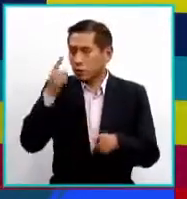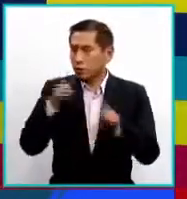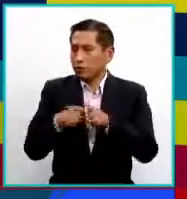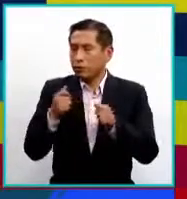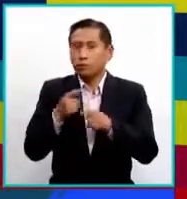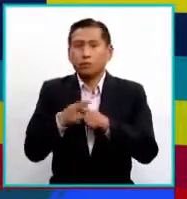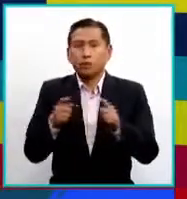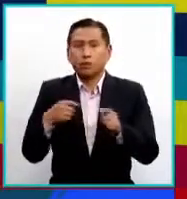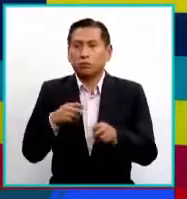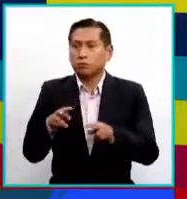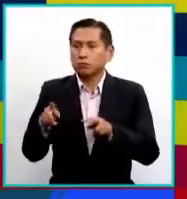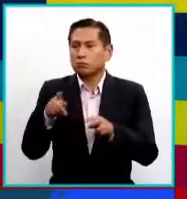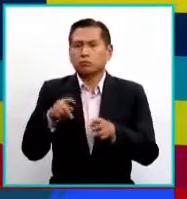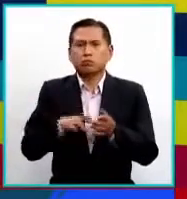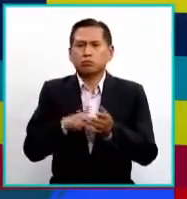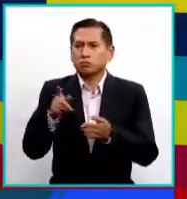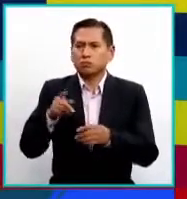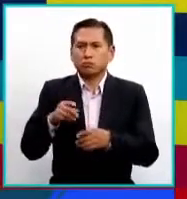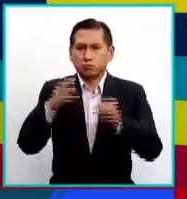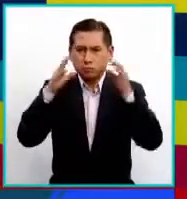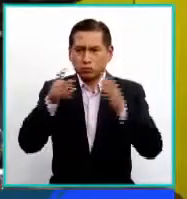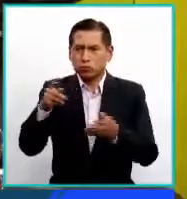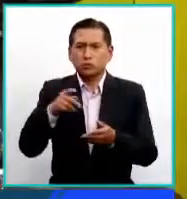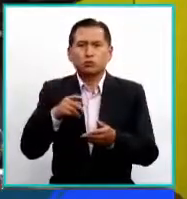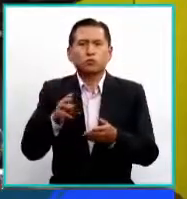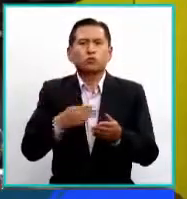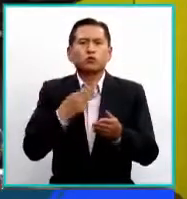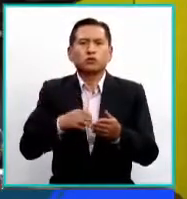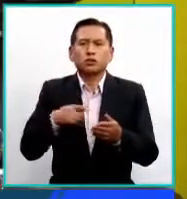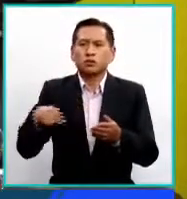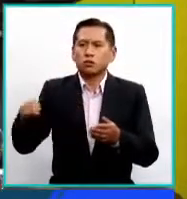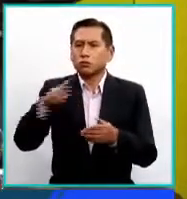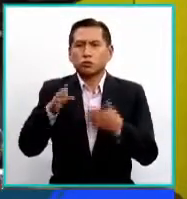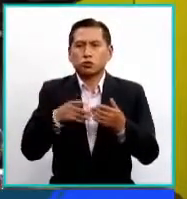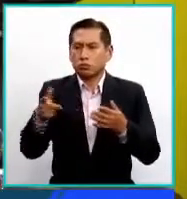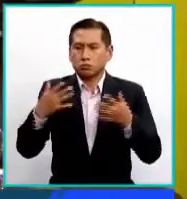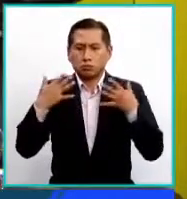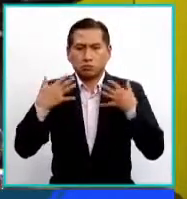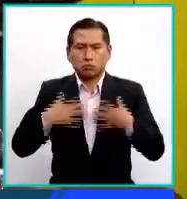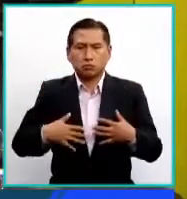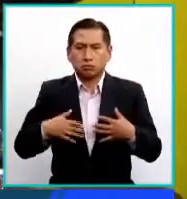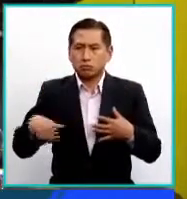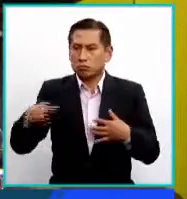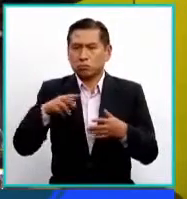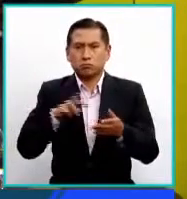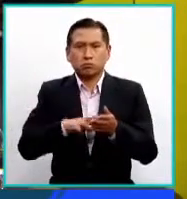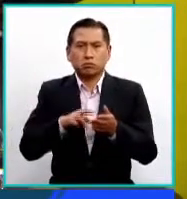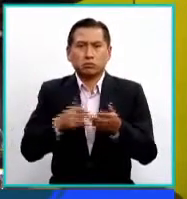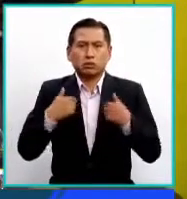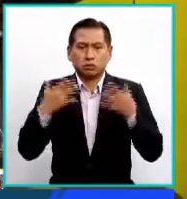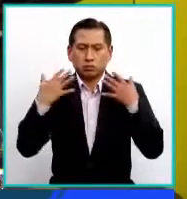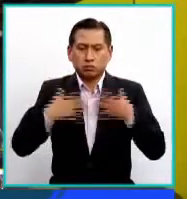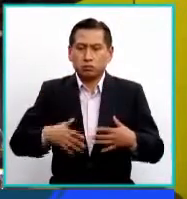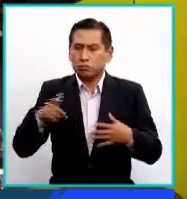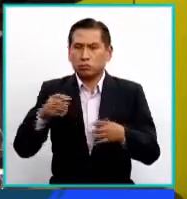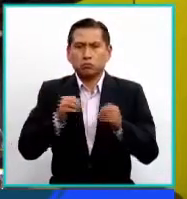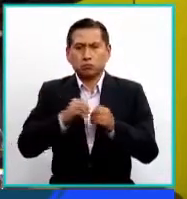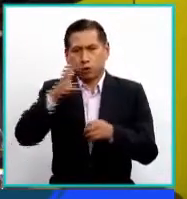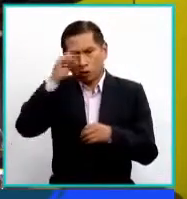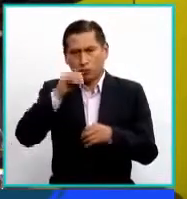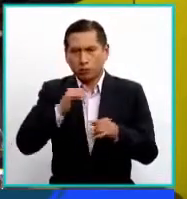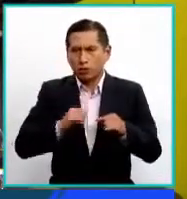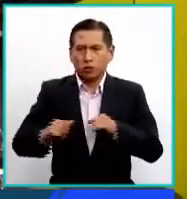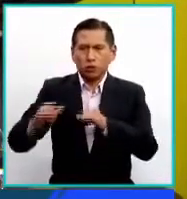contigo. Sin embargo, cuando vemos una imagen de música de maestros... Uh-huh. Donde están todos vestidos bajo la dinámica del vestuario masculino,